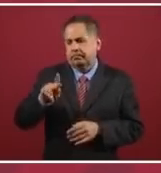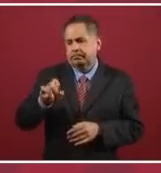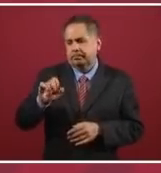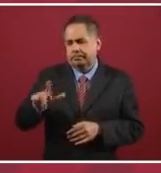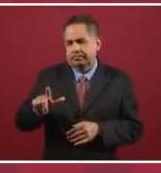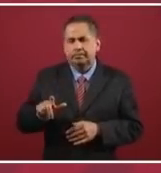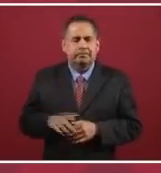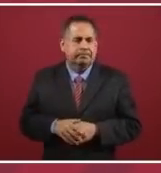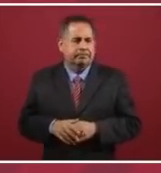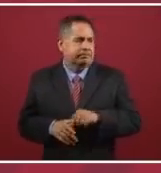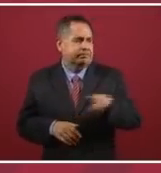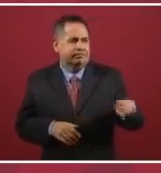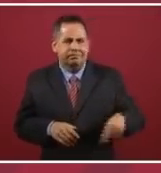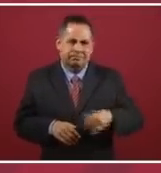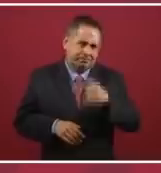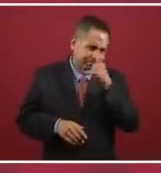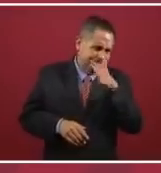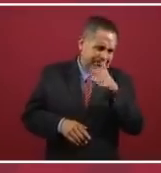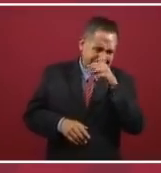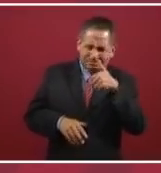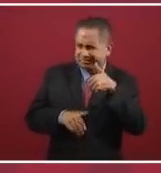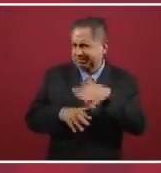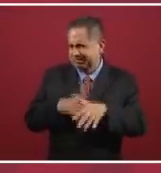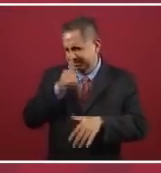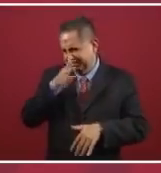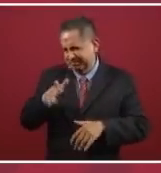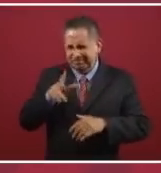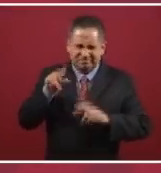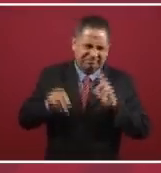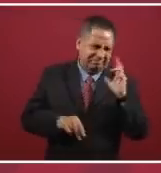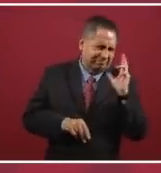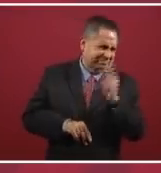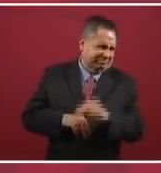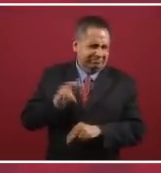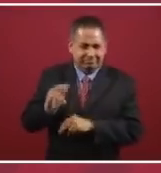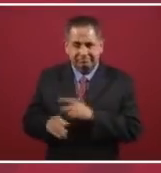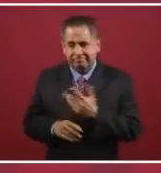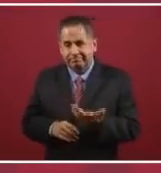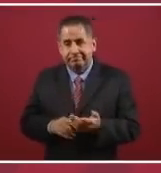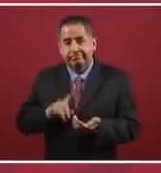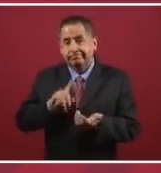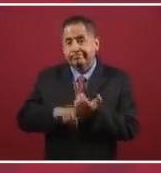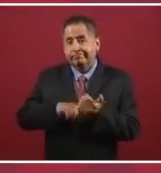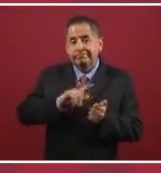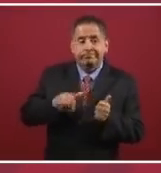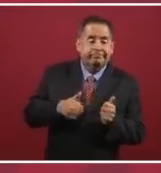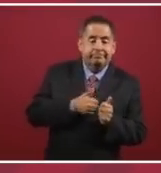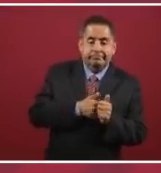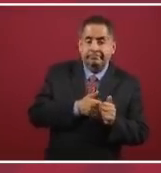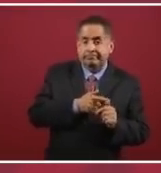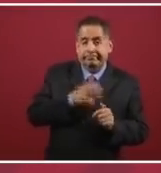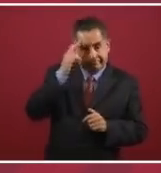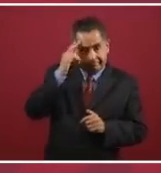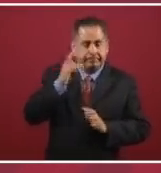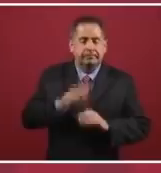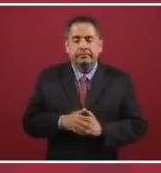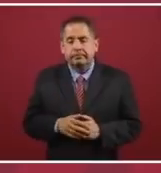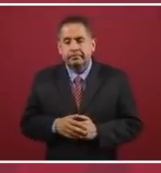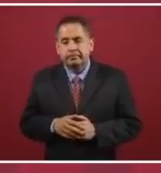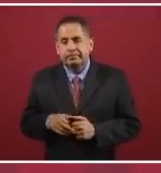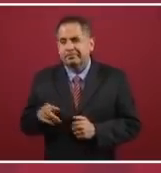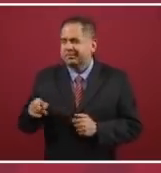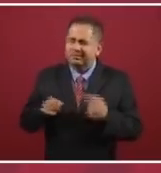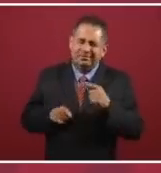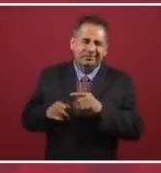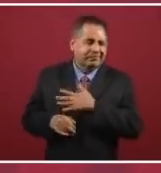y hubo protestas y represión y todo. Y ya cuando estaba muy